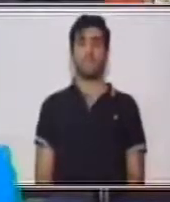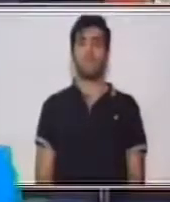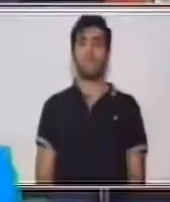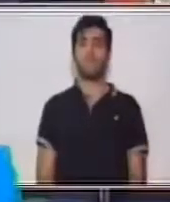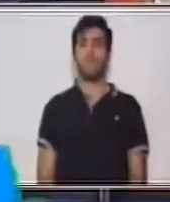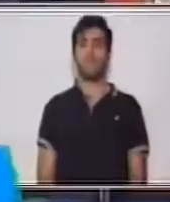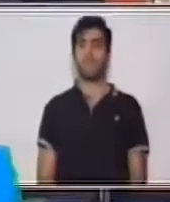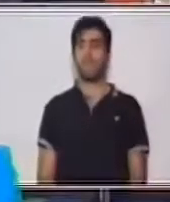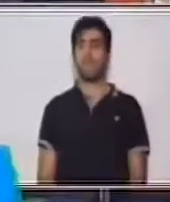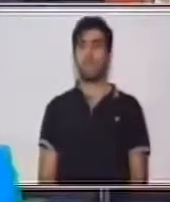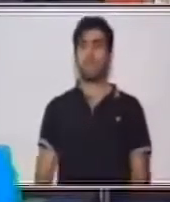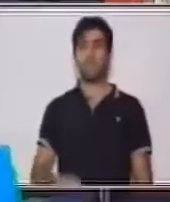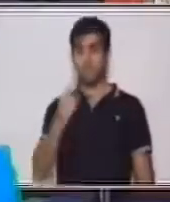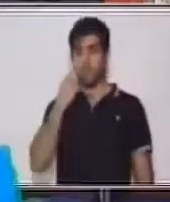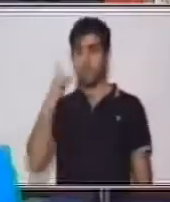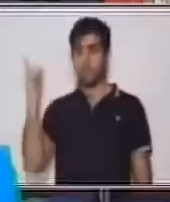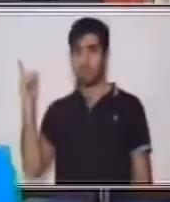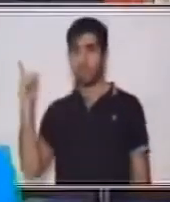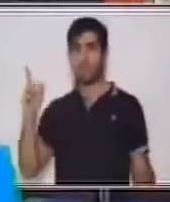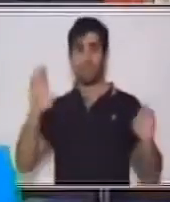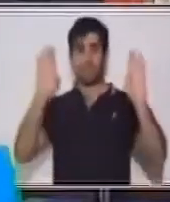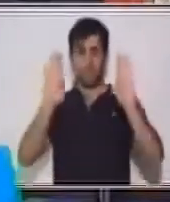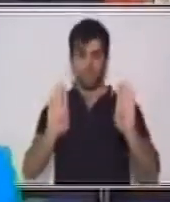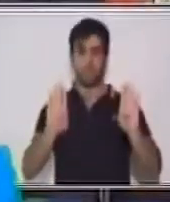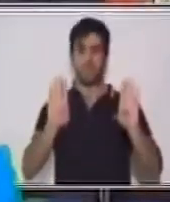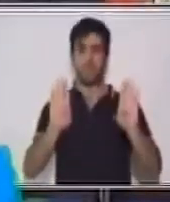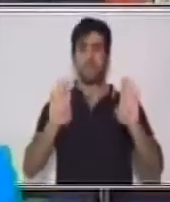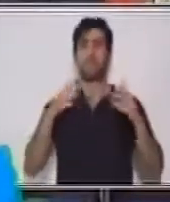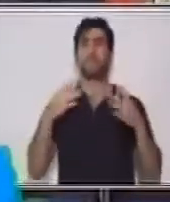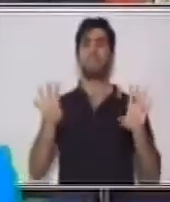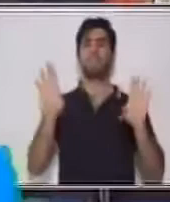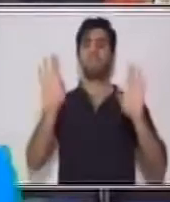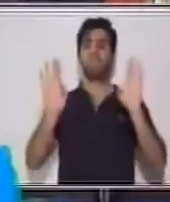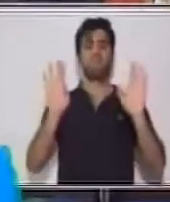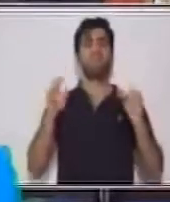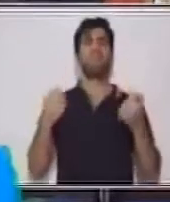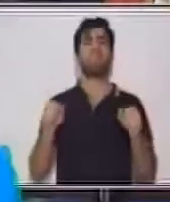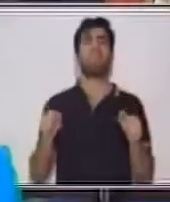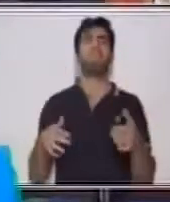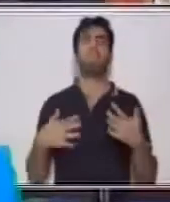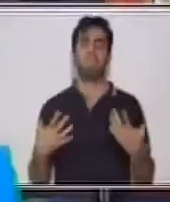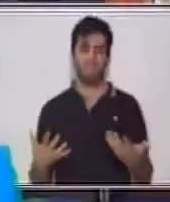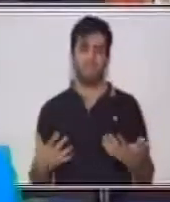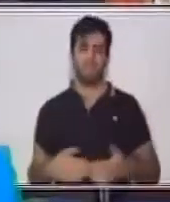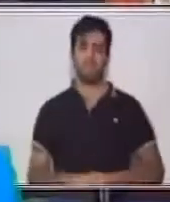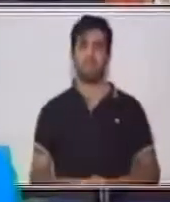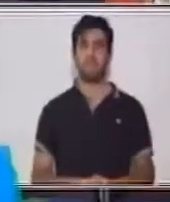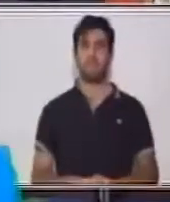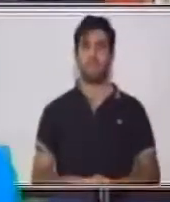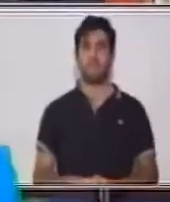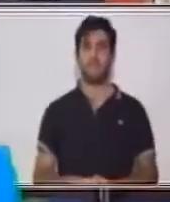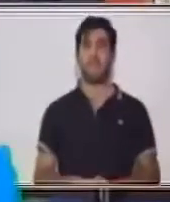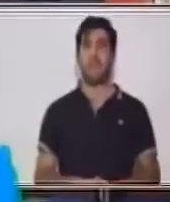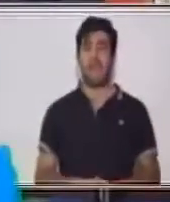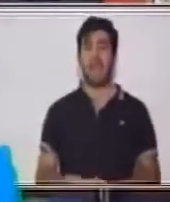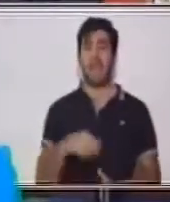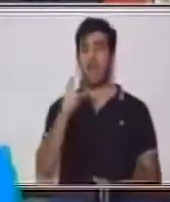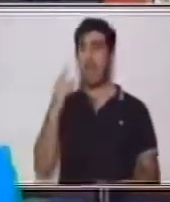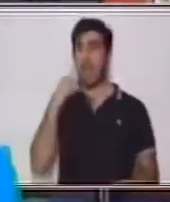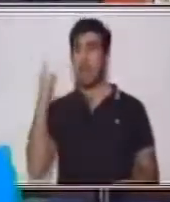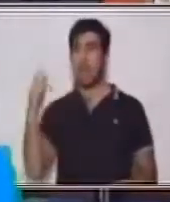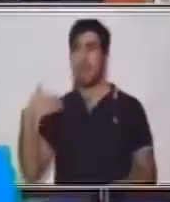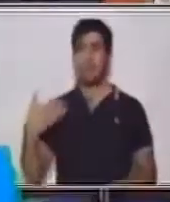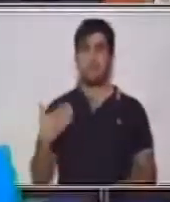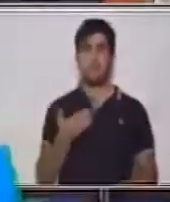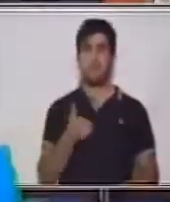nos van a quedar dos mitades. ¿Qué vamos a hacer con las dos mitades? Vamos a armar un esqueleto de pescado.